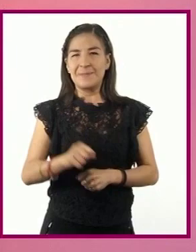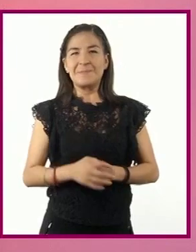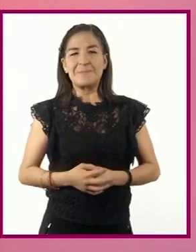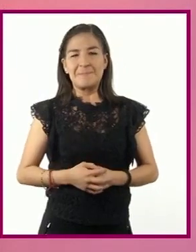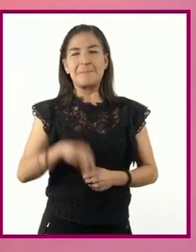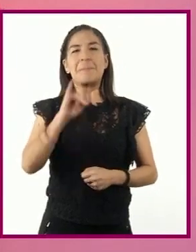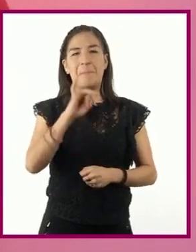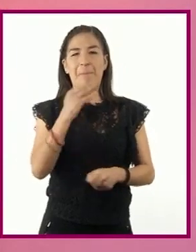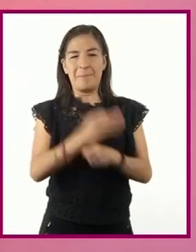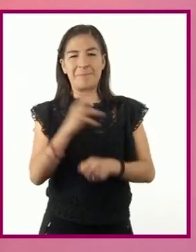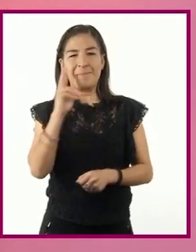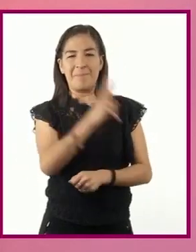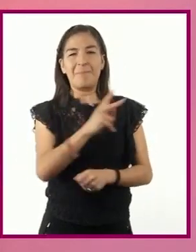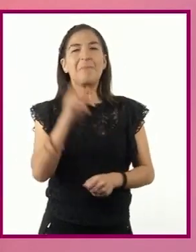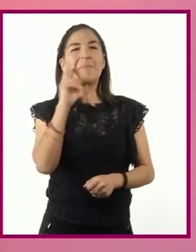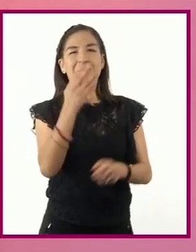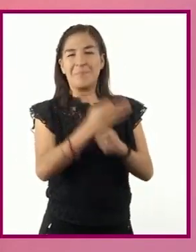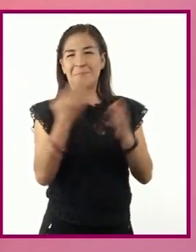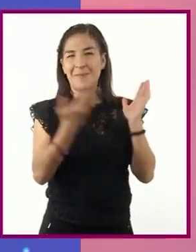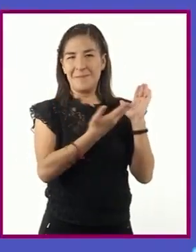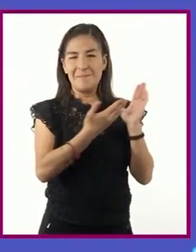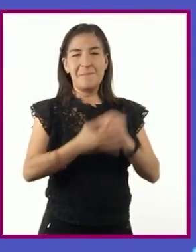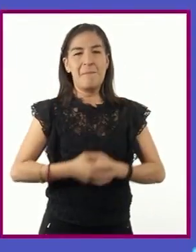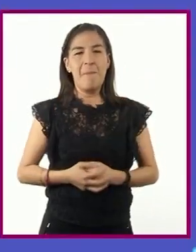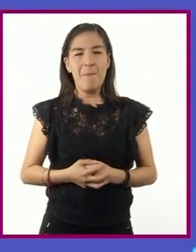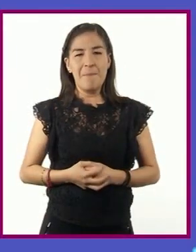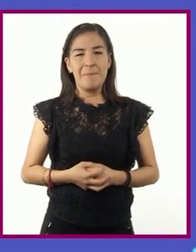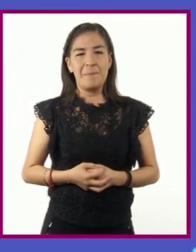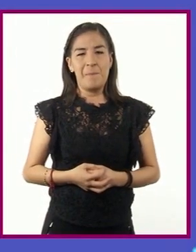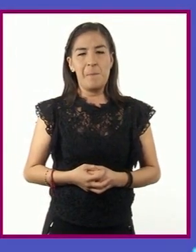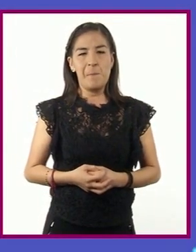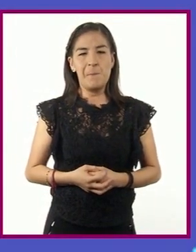Me encantará. Veámoslo.